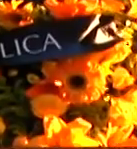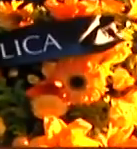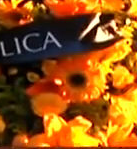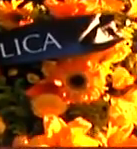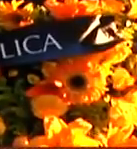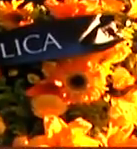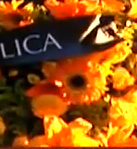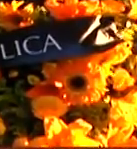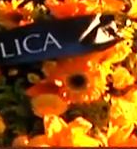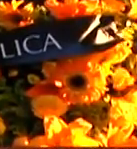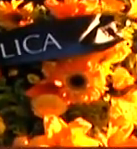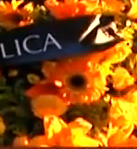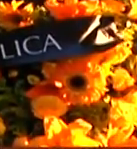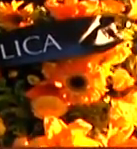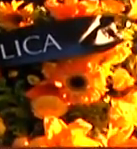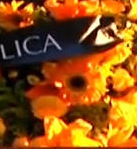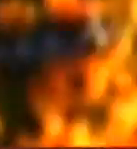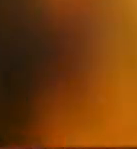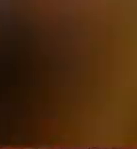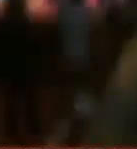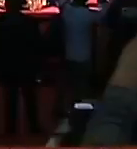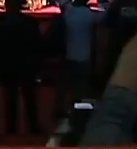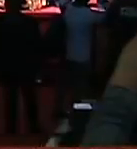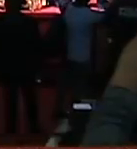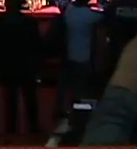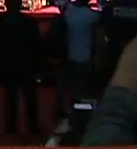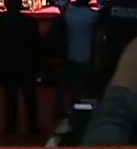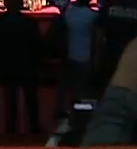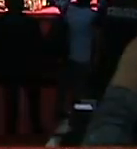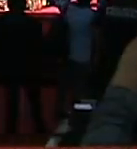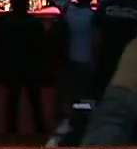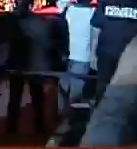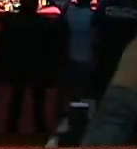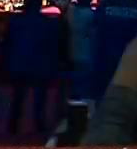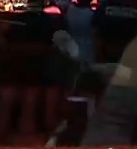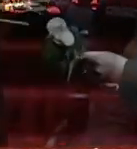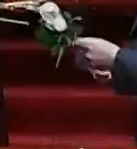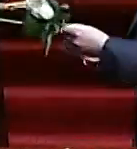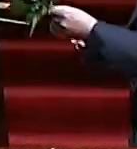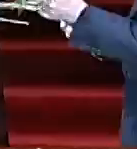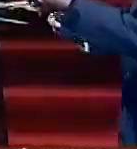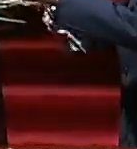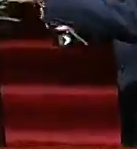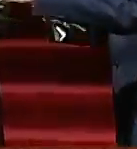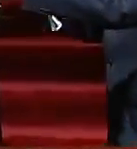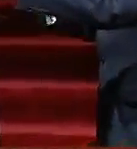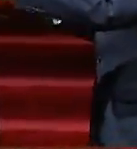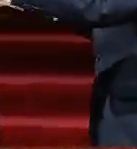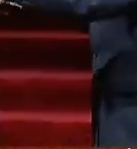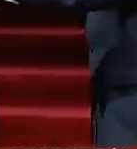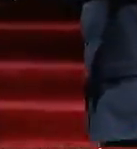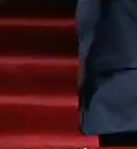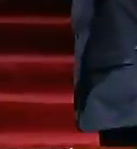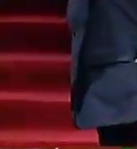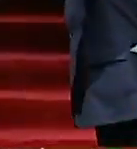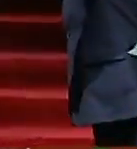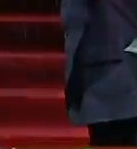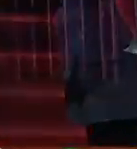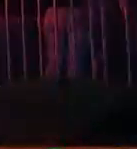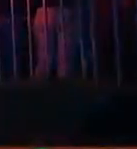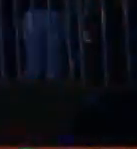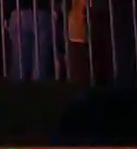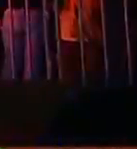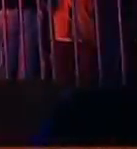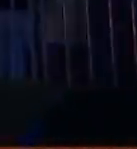la historia y la cultura de México. La urna con las cenizas de Juan Gabriel fueron retiradas del vestíbulo de Bellas Artes alrededor de